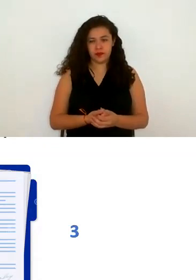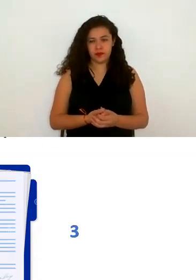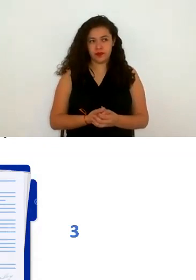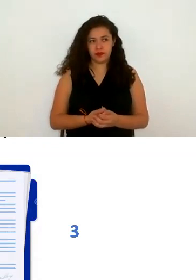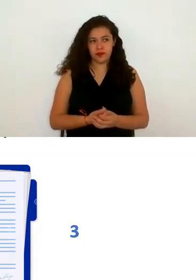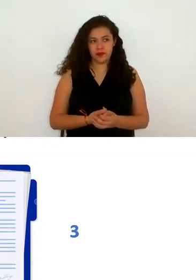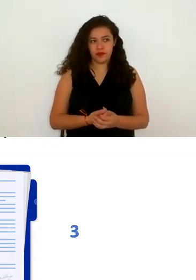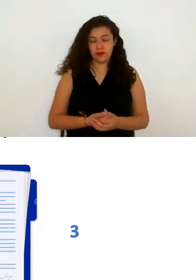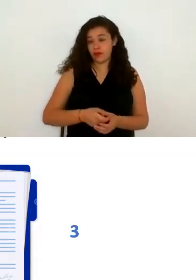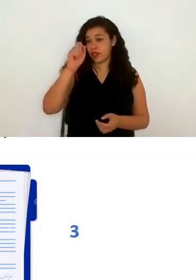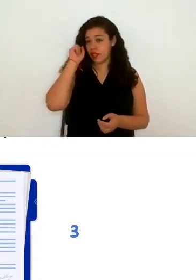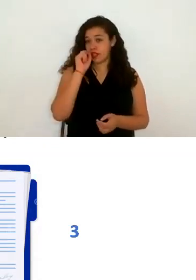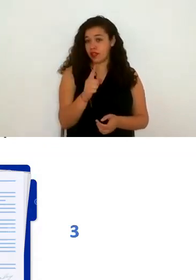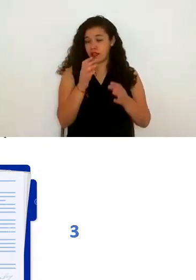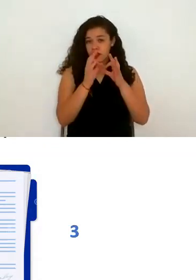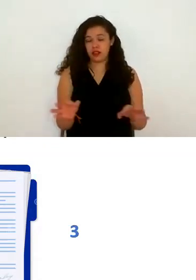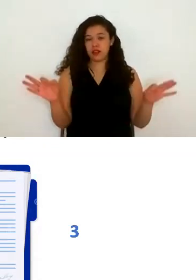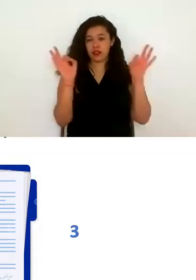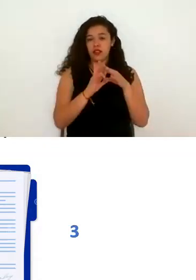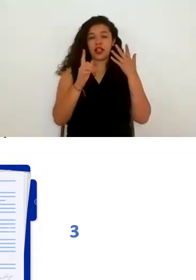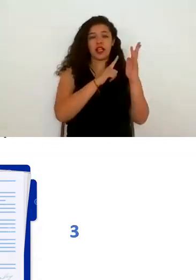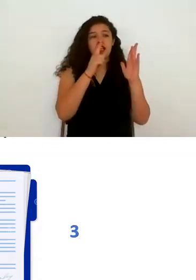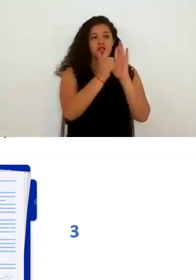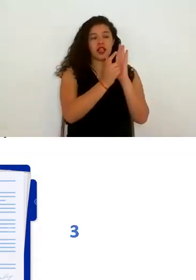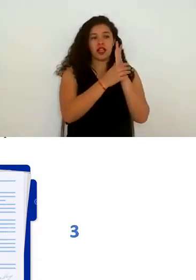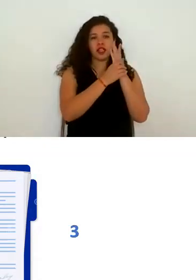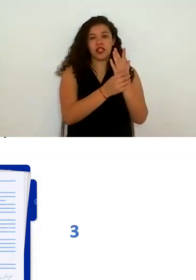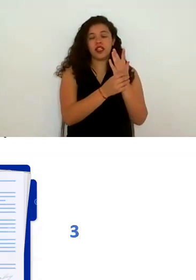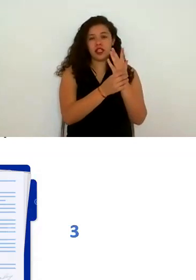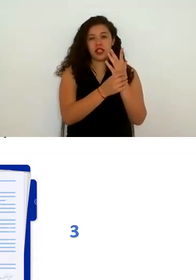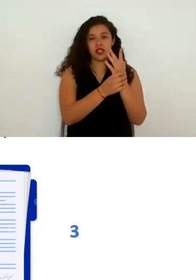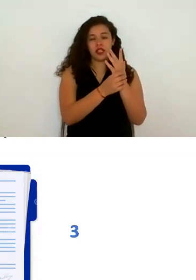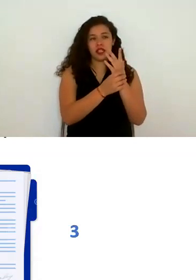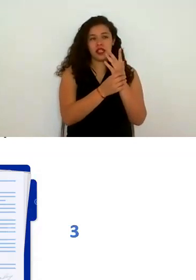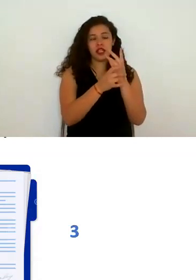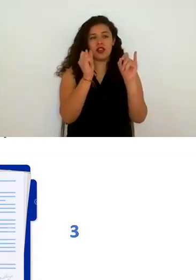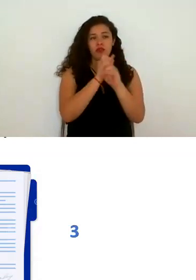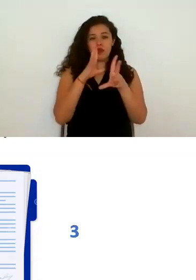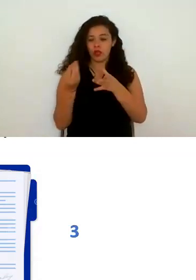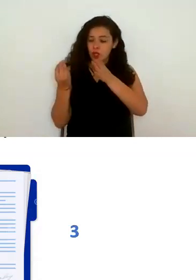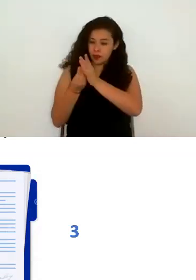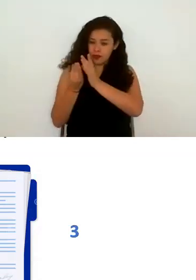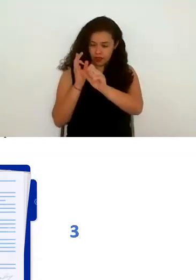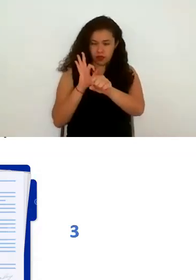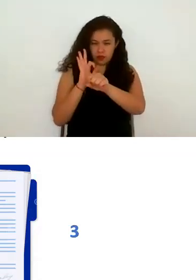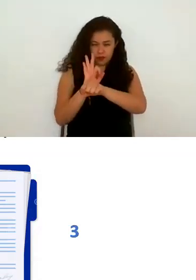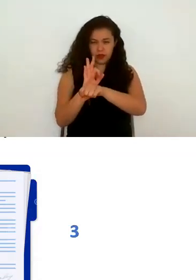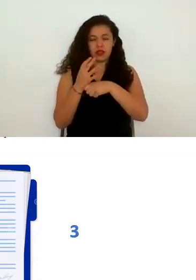También es importante que lo que señala la ley de protección de datos personales, que al